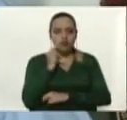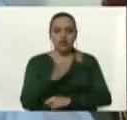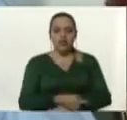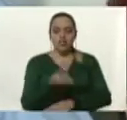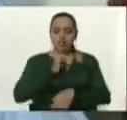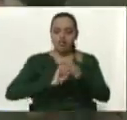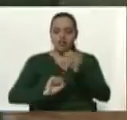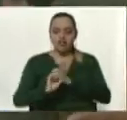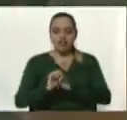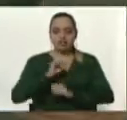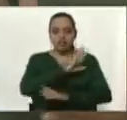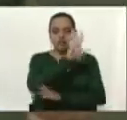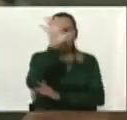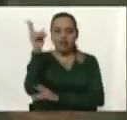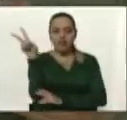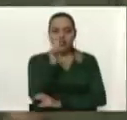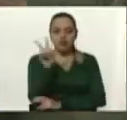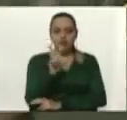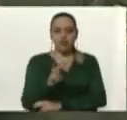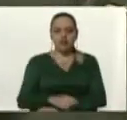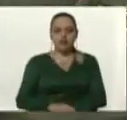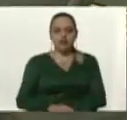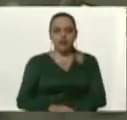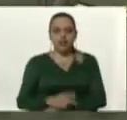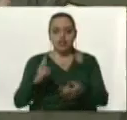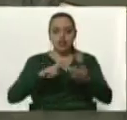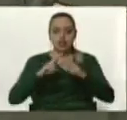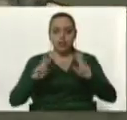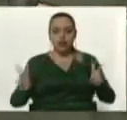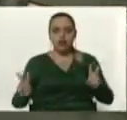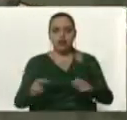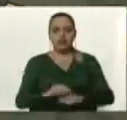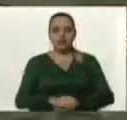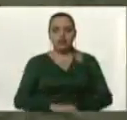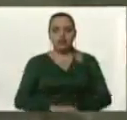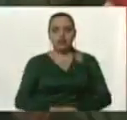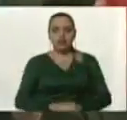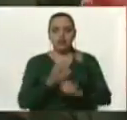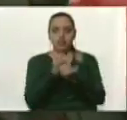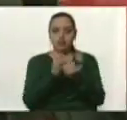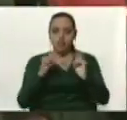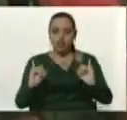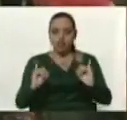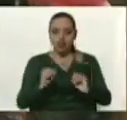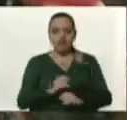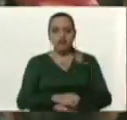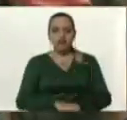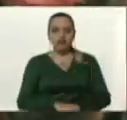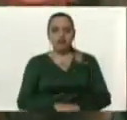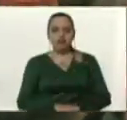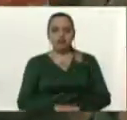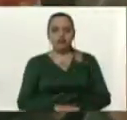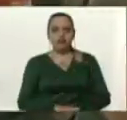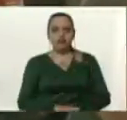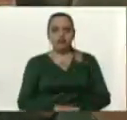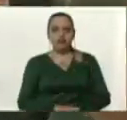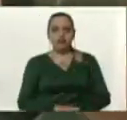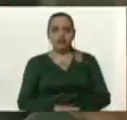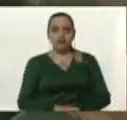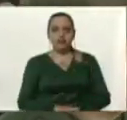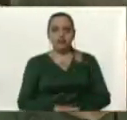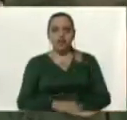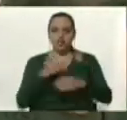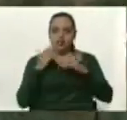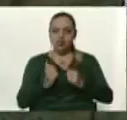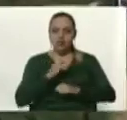del espacio aéreo de Venezuela, de la paz, de la independencia y de la